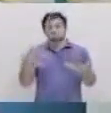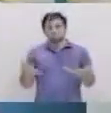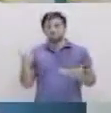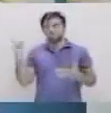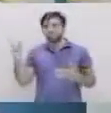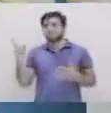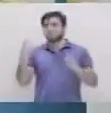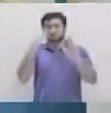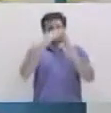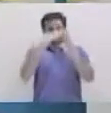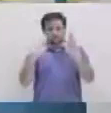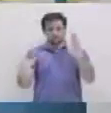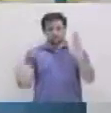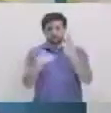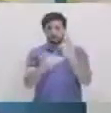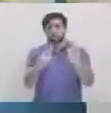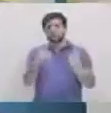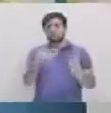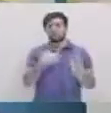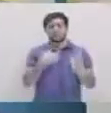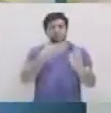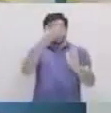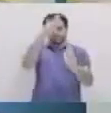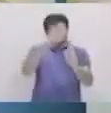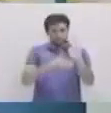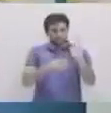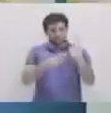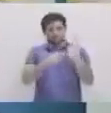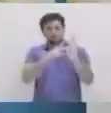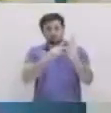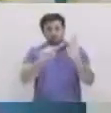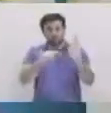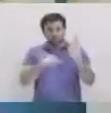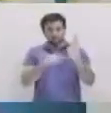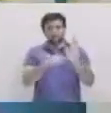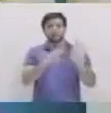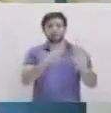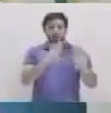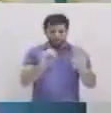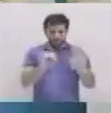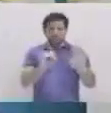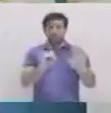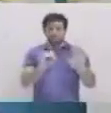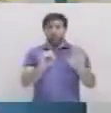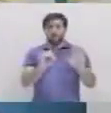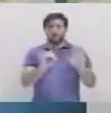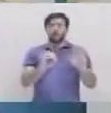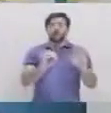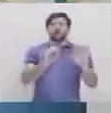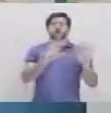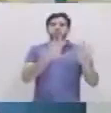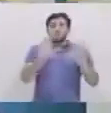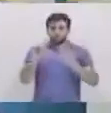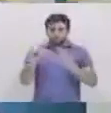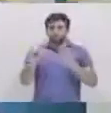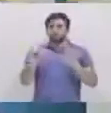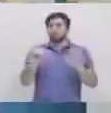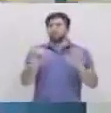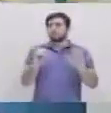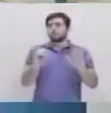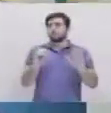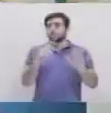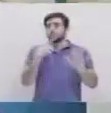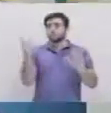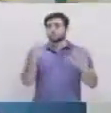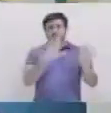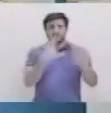este triángulo es rectángulo porque tiene un ángulo recto, 90 grados. Y ahora, pues, vamos a